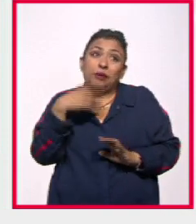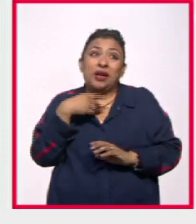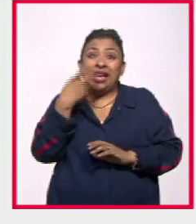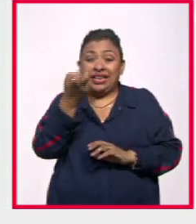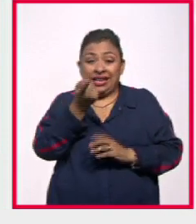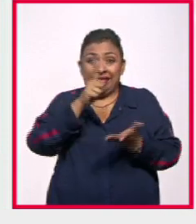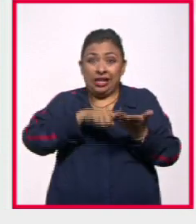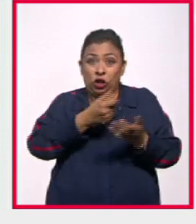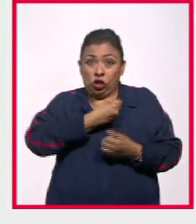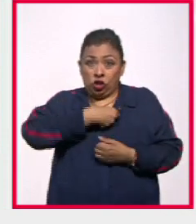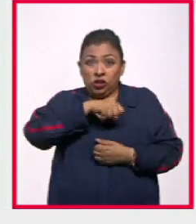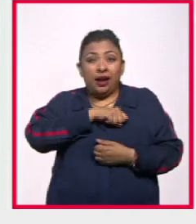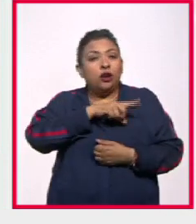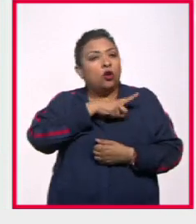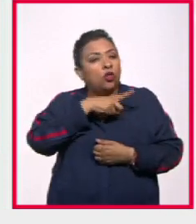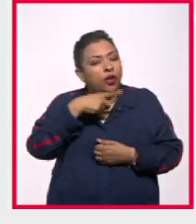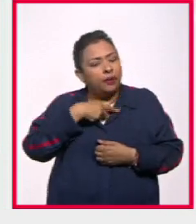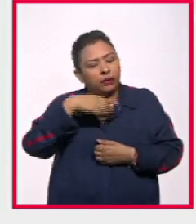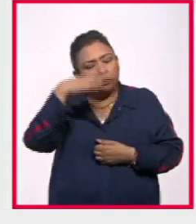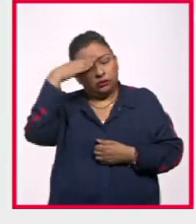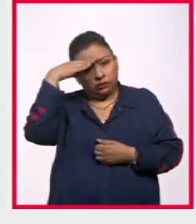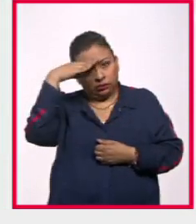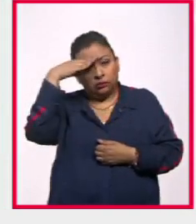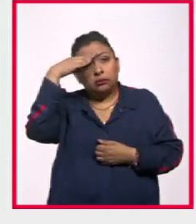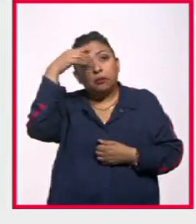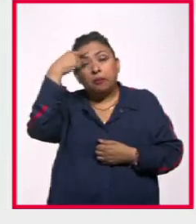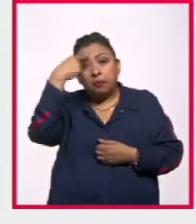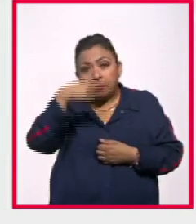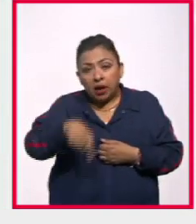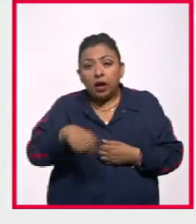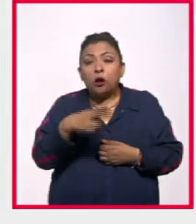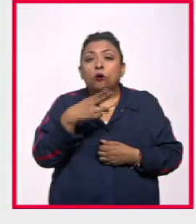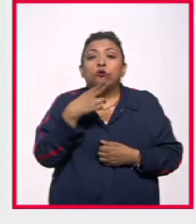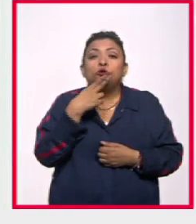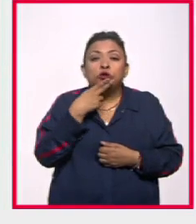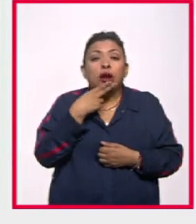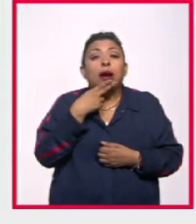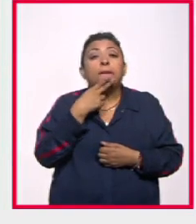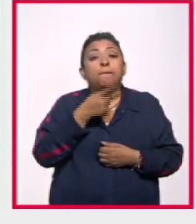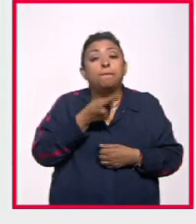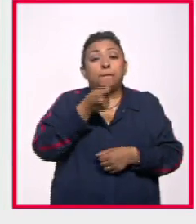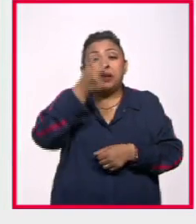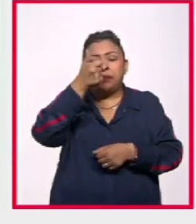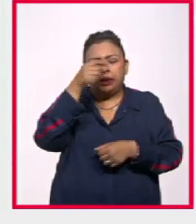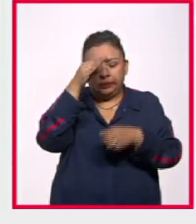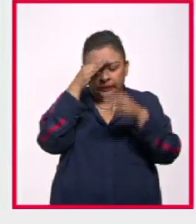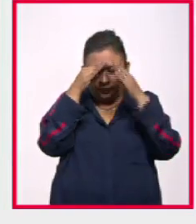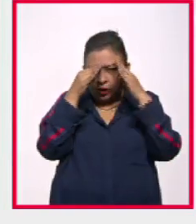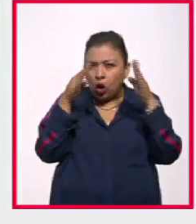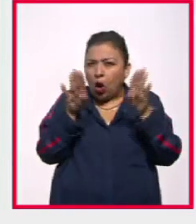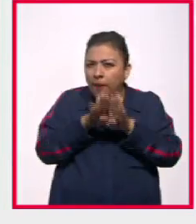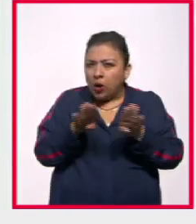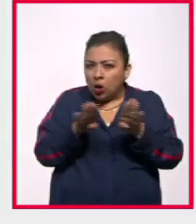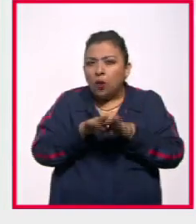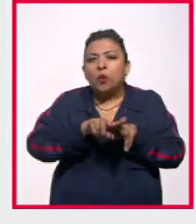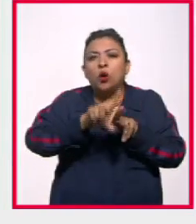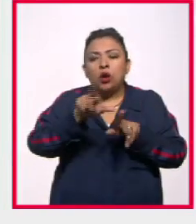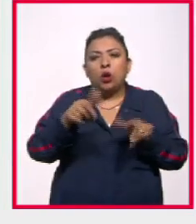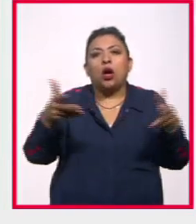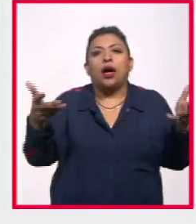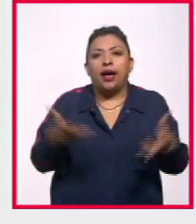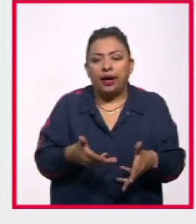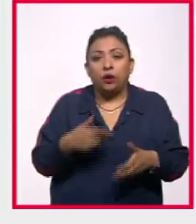fuente nutricional debe ser reflexionada para aplicarla con pensadas acciones. Eso también